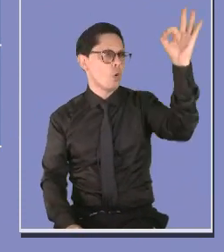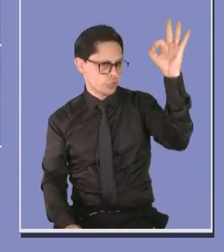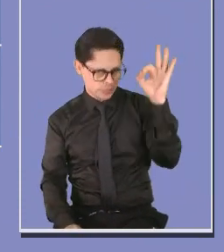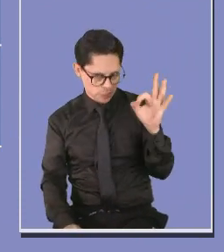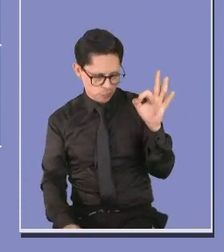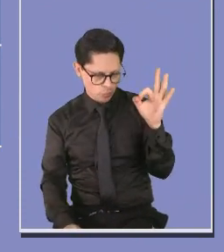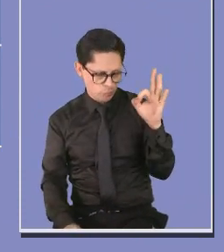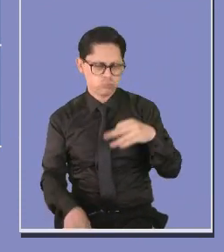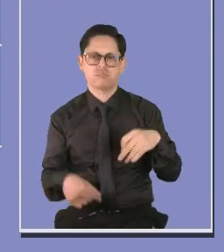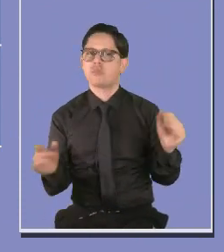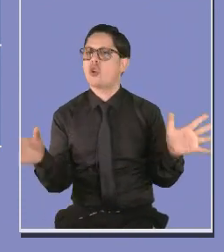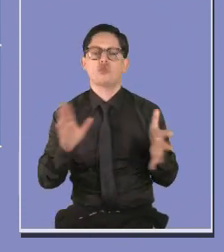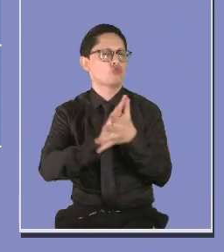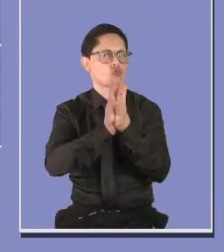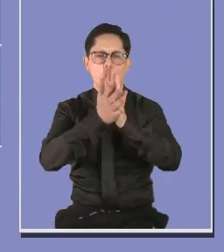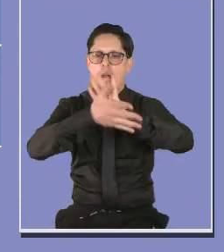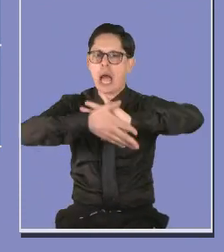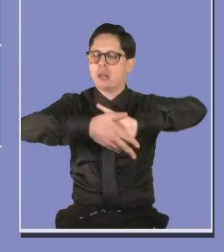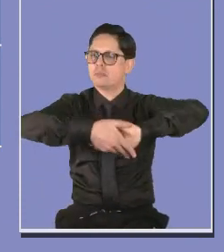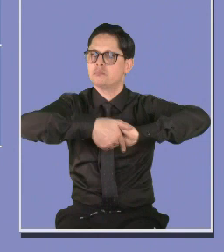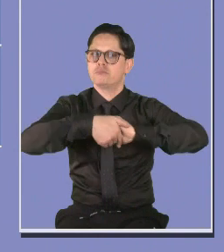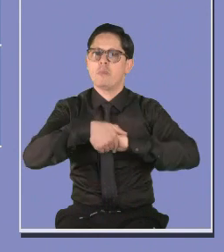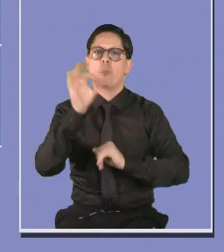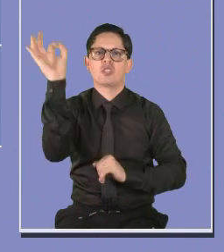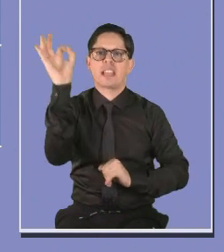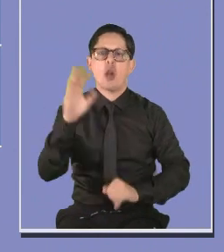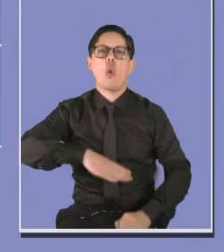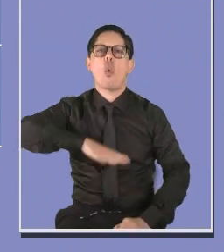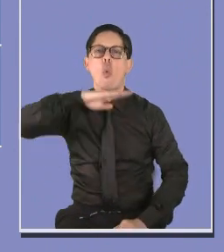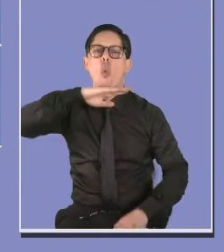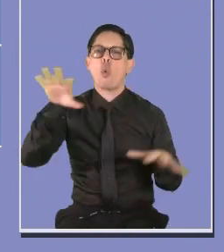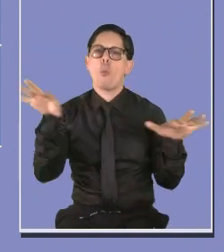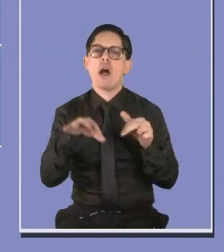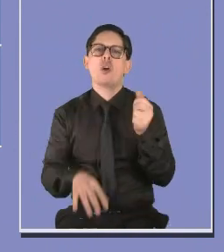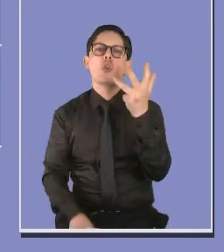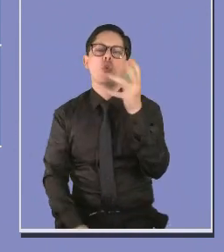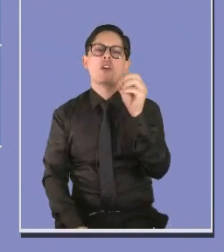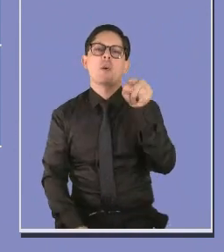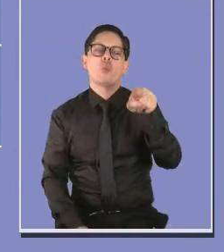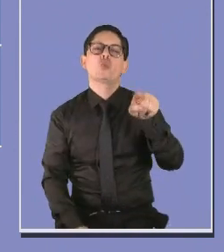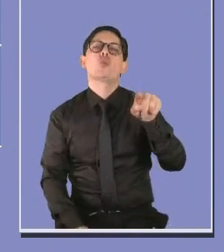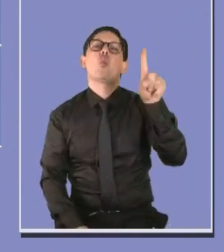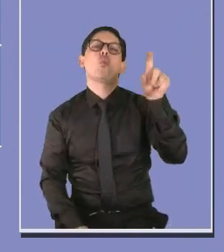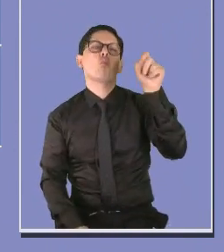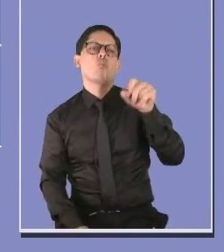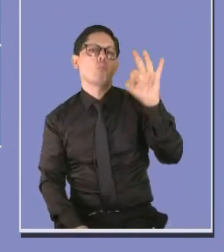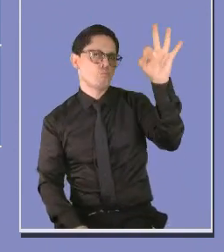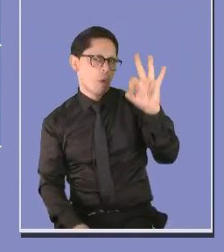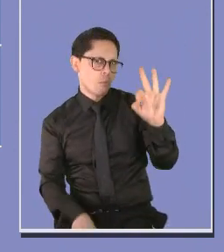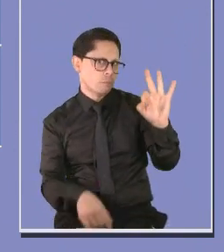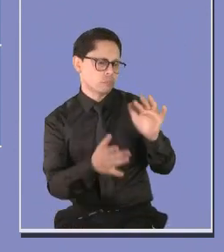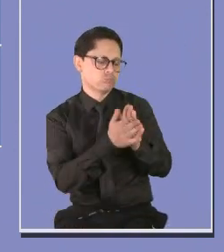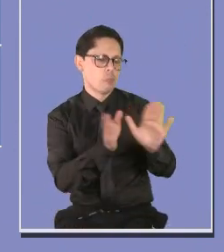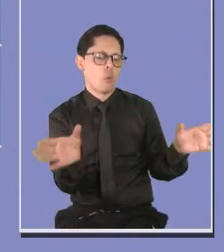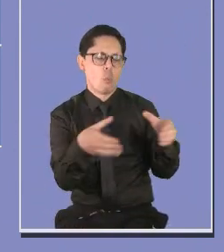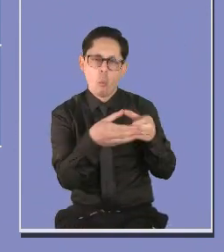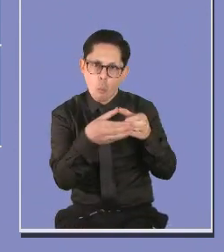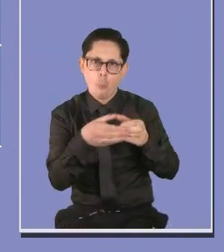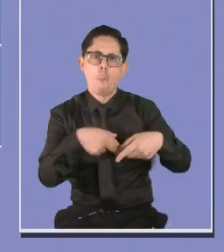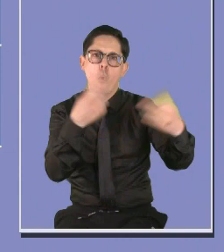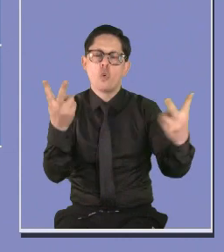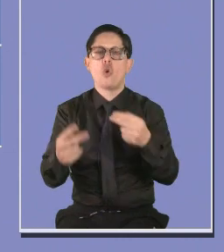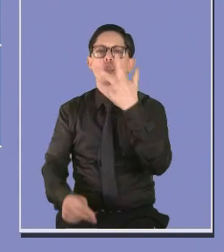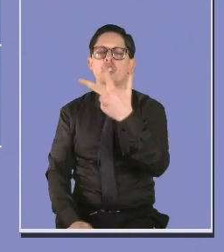de el total disponible como porcentaje de ocupación con un 90.1% en el sector público y